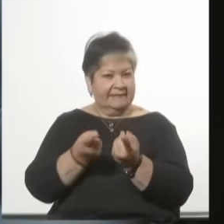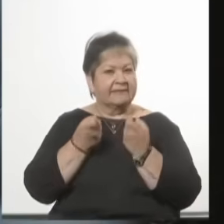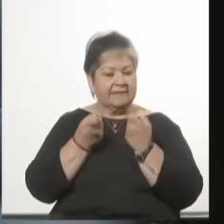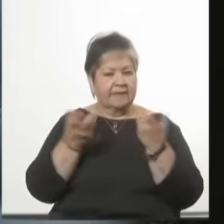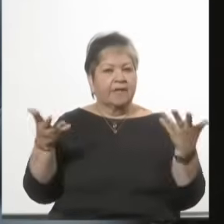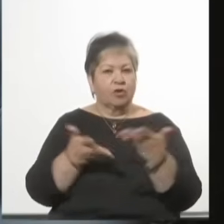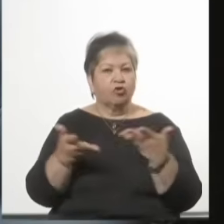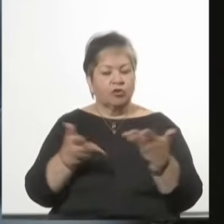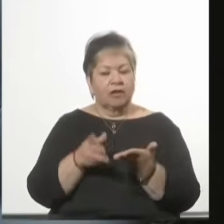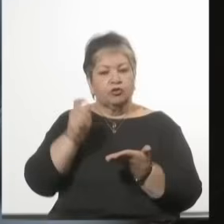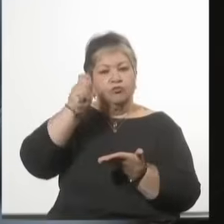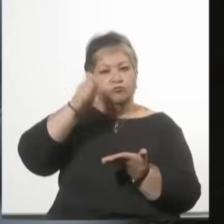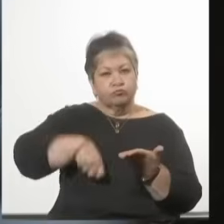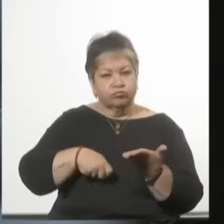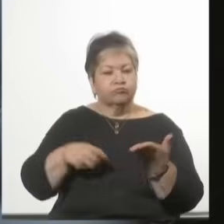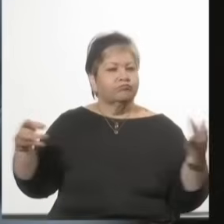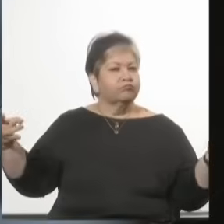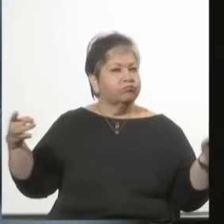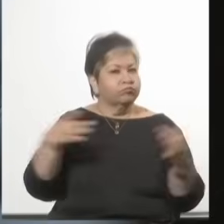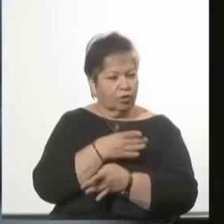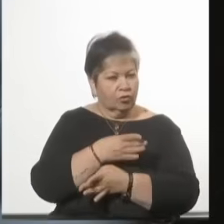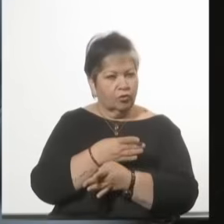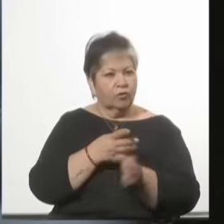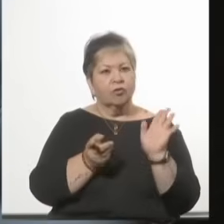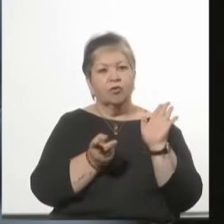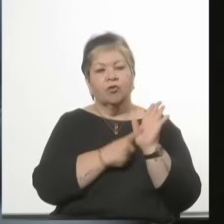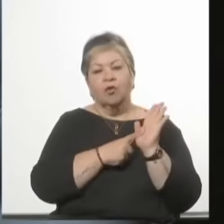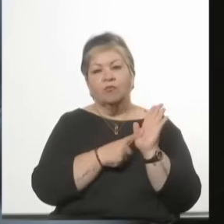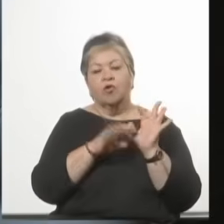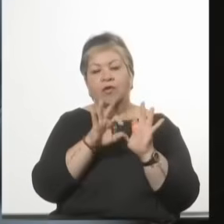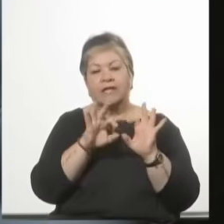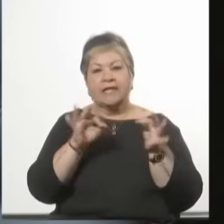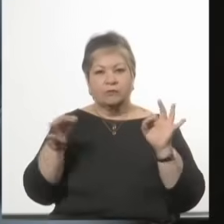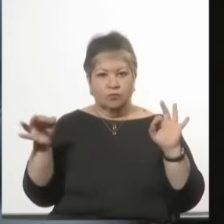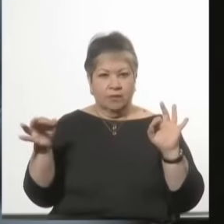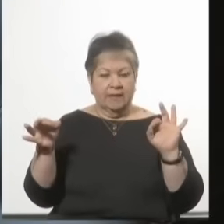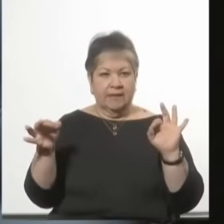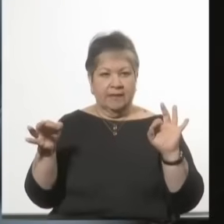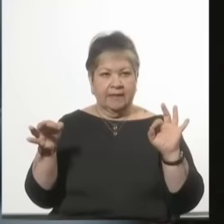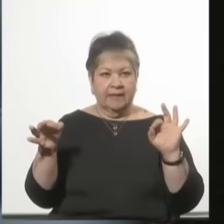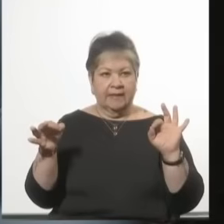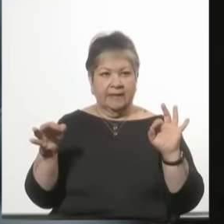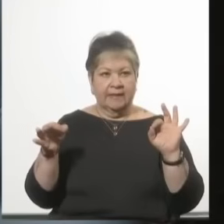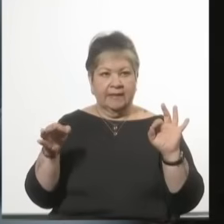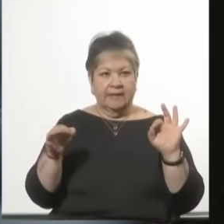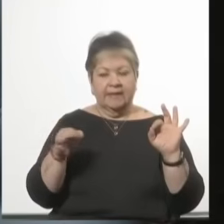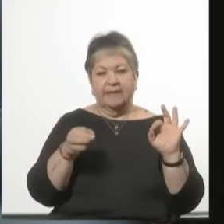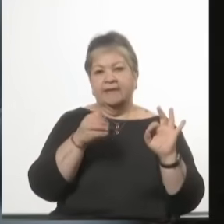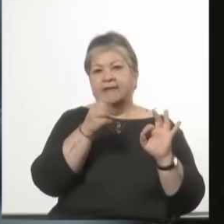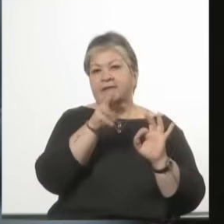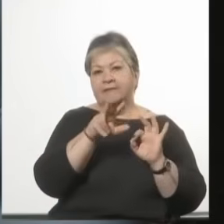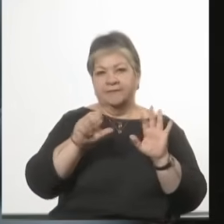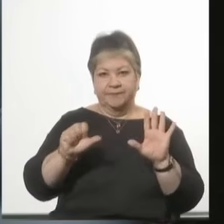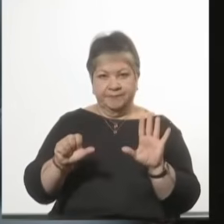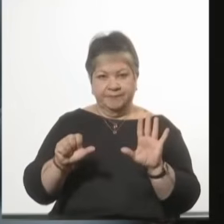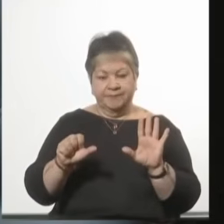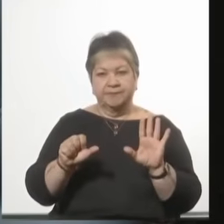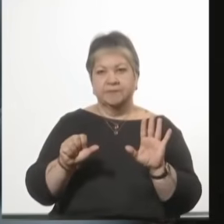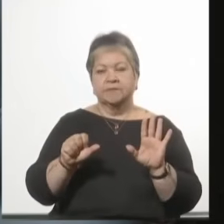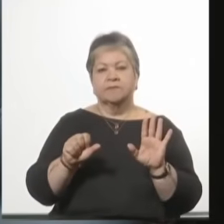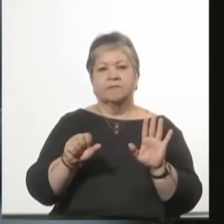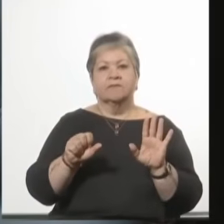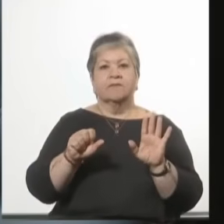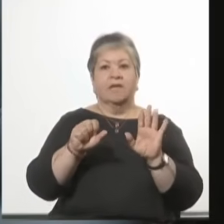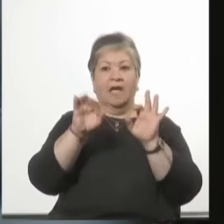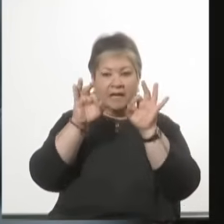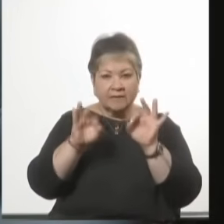del contrato, tal como se establece en la cláusula 36ª. Corresponde ya de